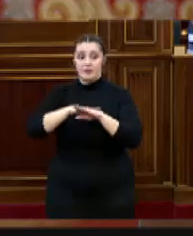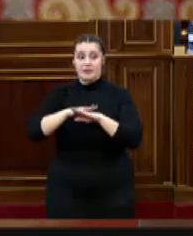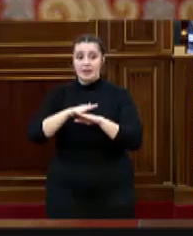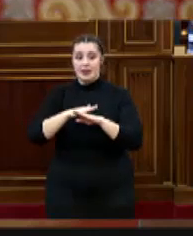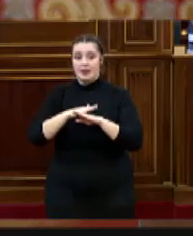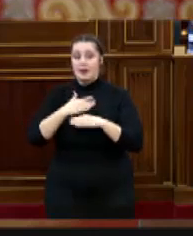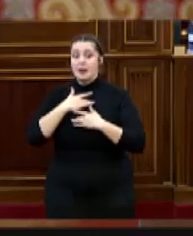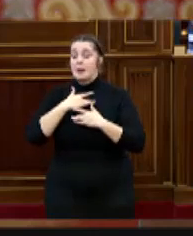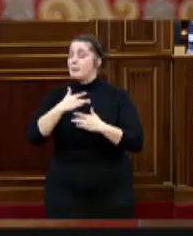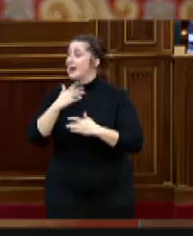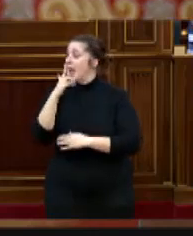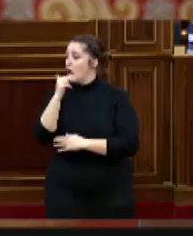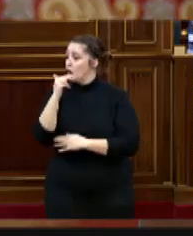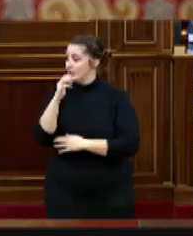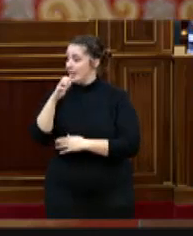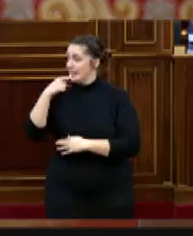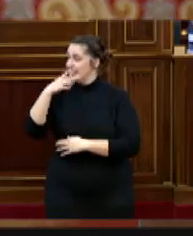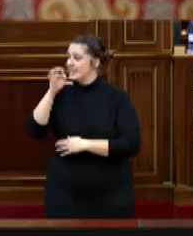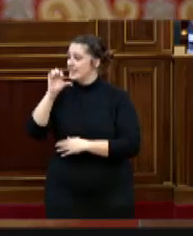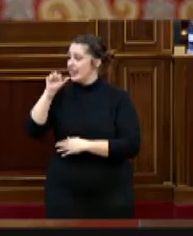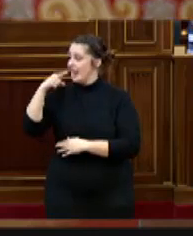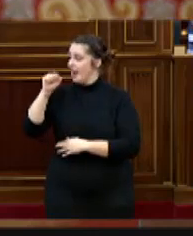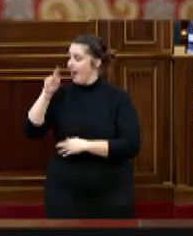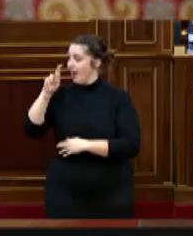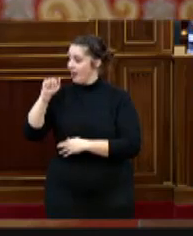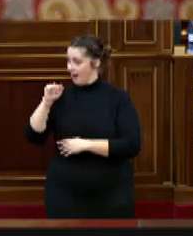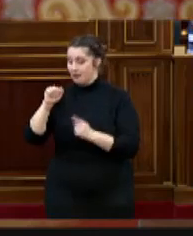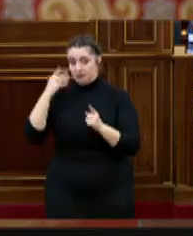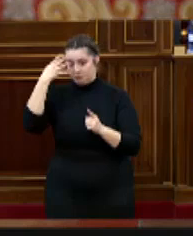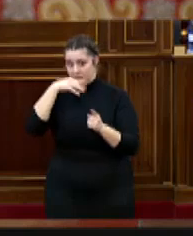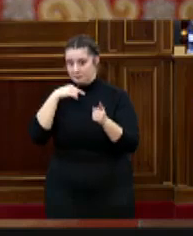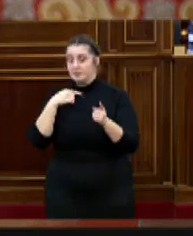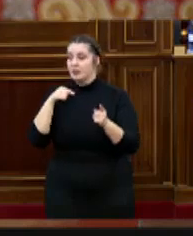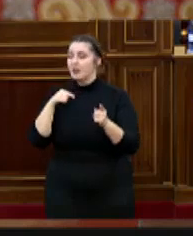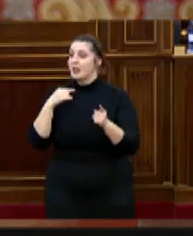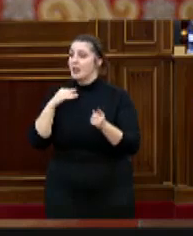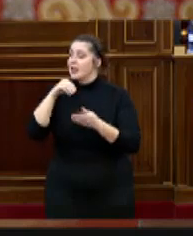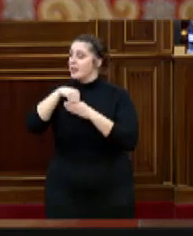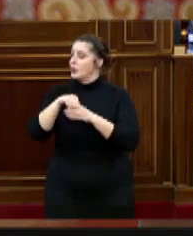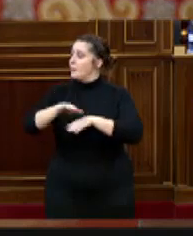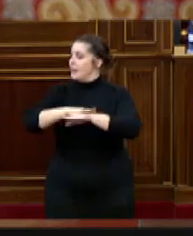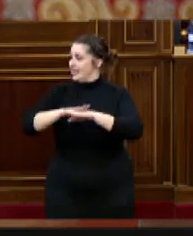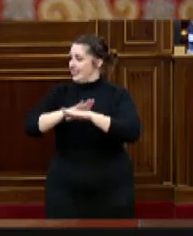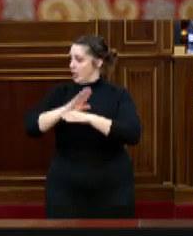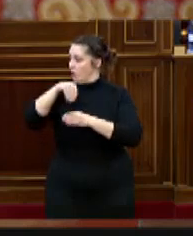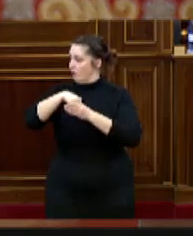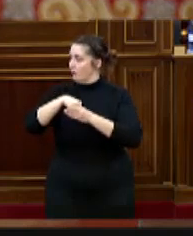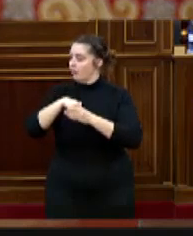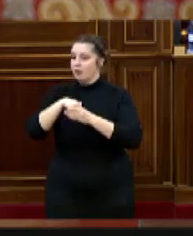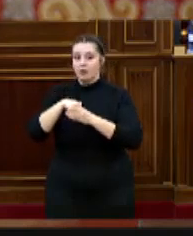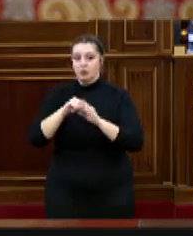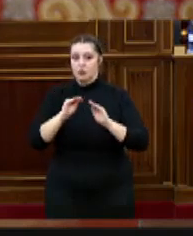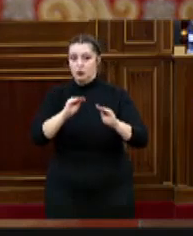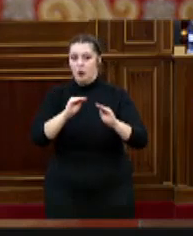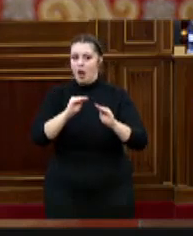se Larra que es quien lleva el tema la responsabilidad de la discapacidad dentro de su ministerio y que me consta